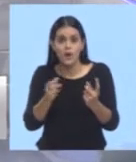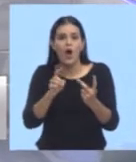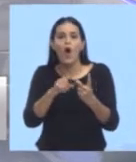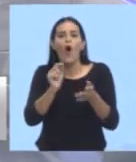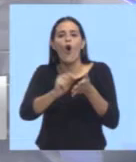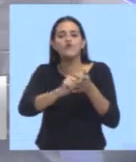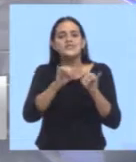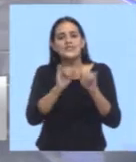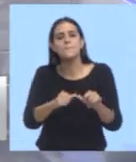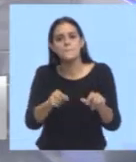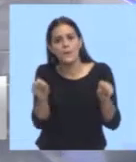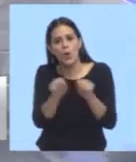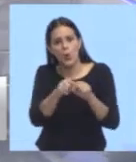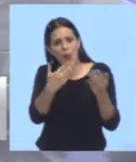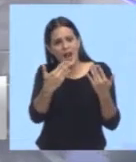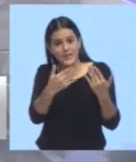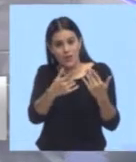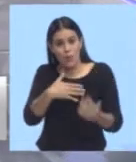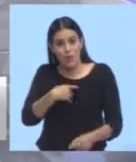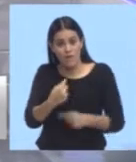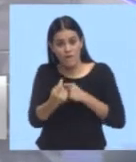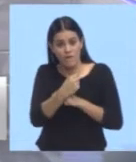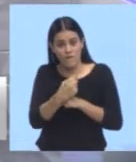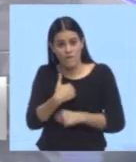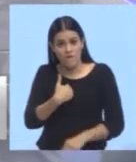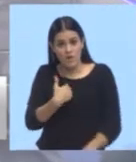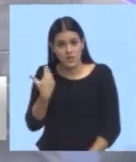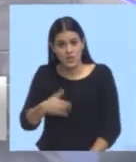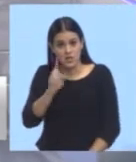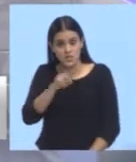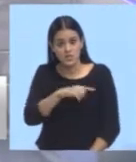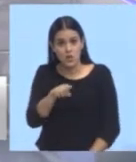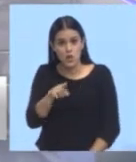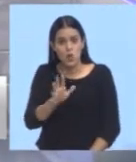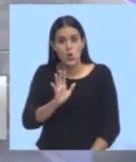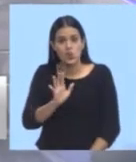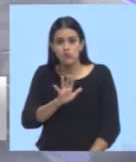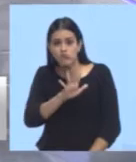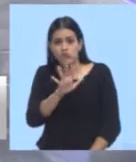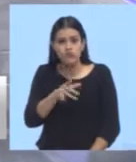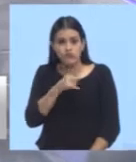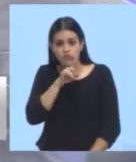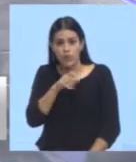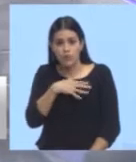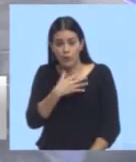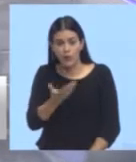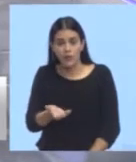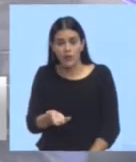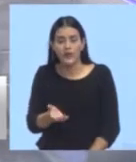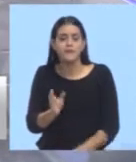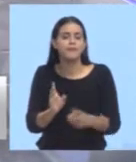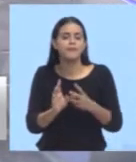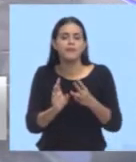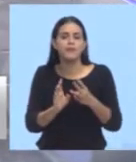se le haya diagnosticado recientemente hepatitis podría generarse un tipo de contagio por lo menos